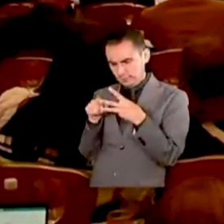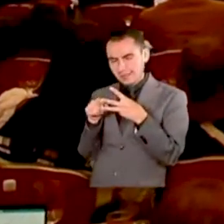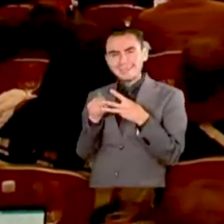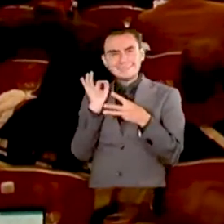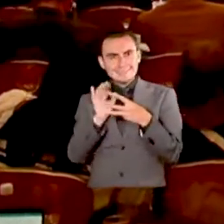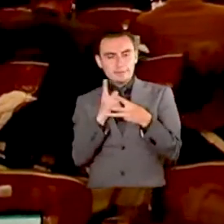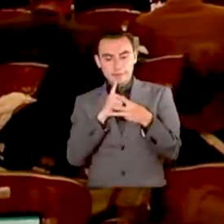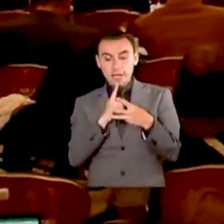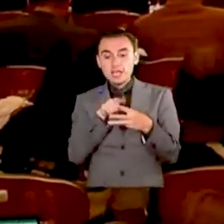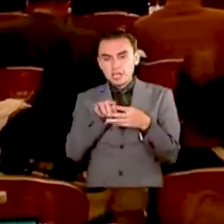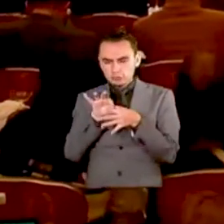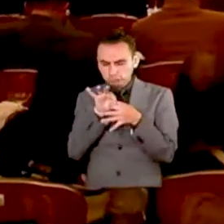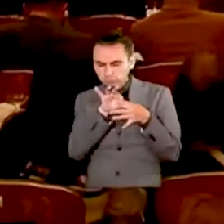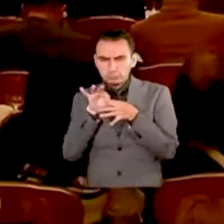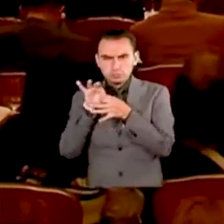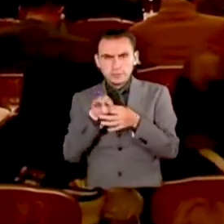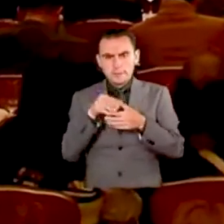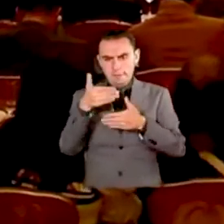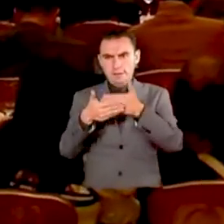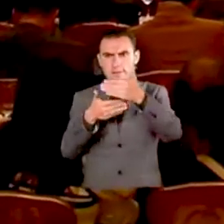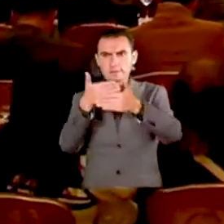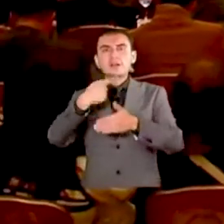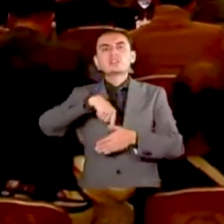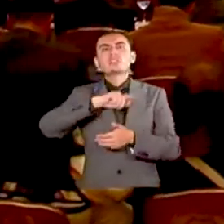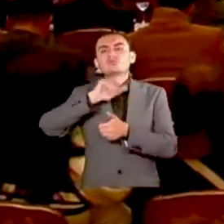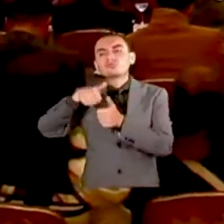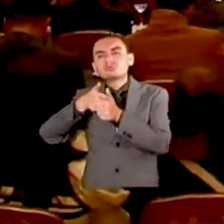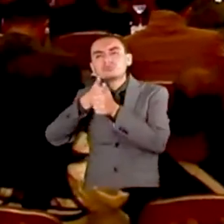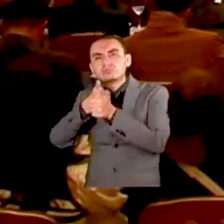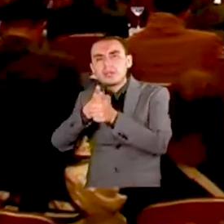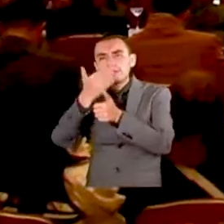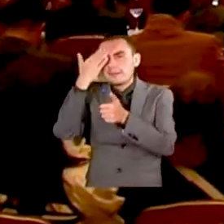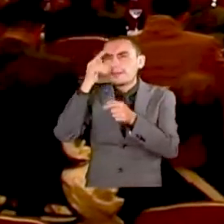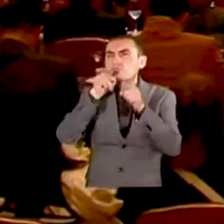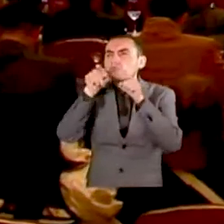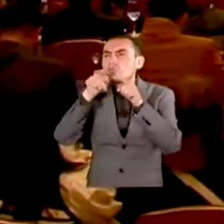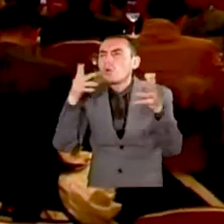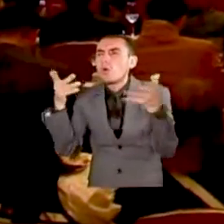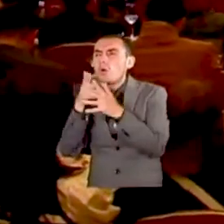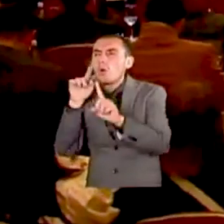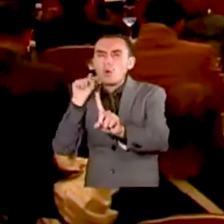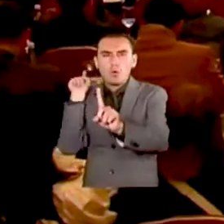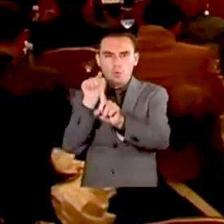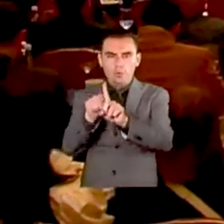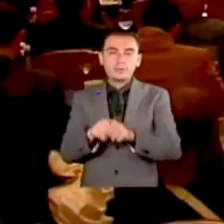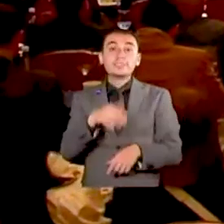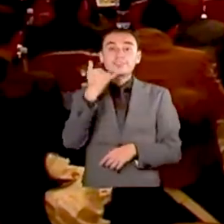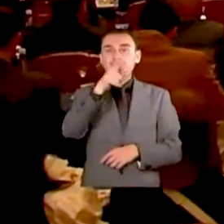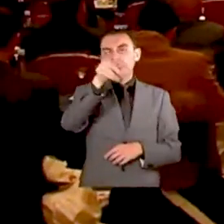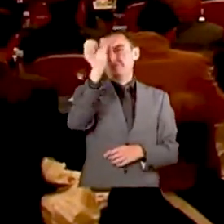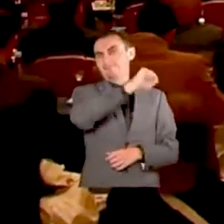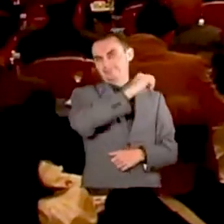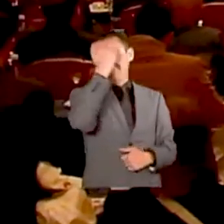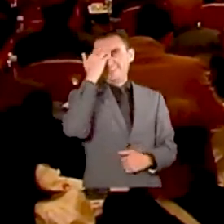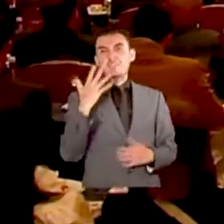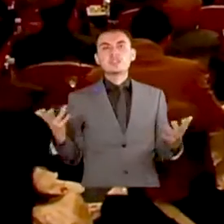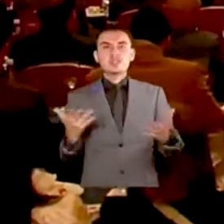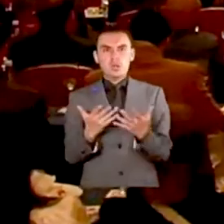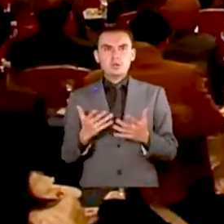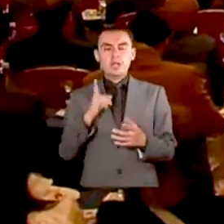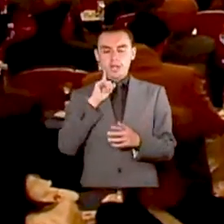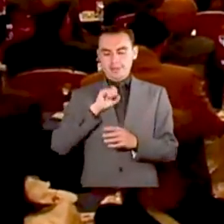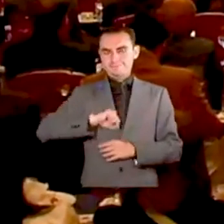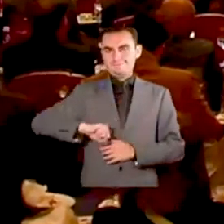con ellos y ellos van marcando la pauta y llevando la orientación, y ya ustedes lo han visto en todo el país, sobre